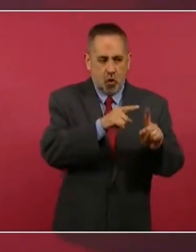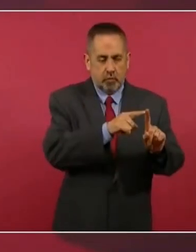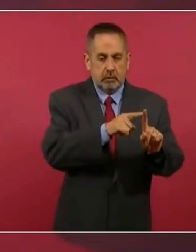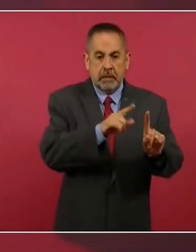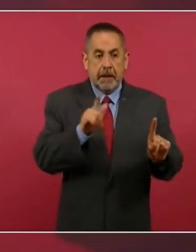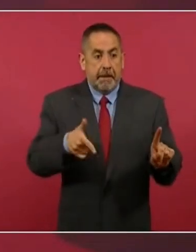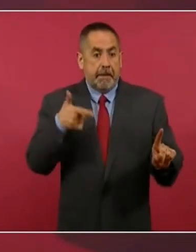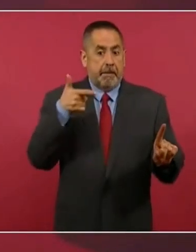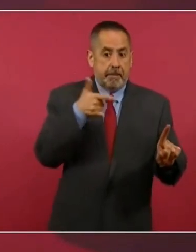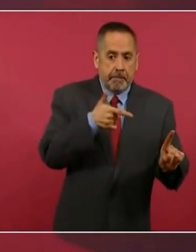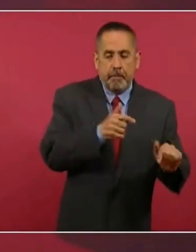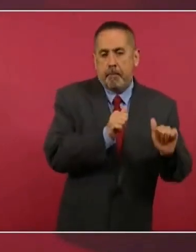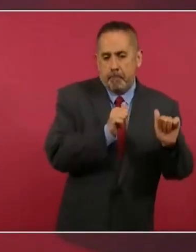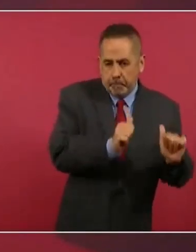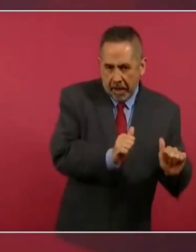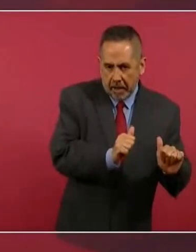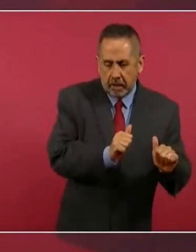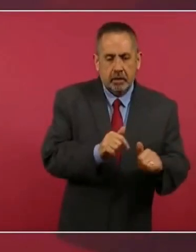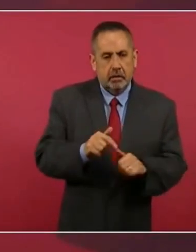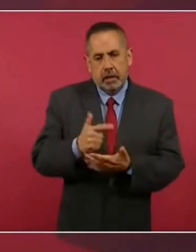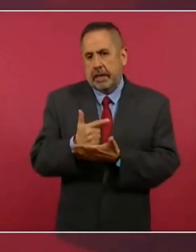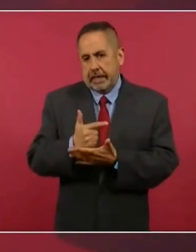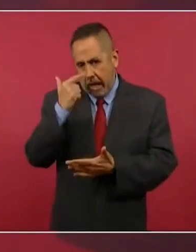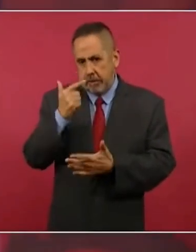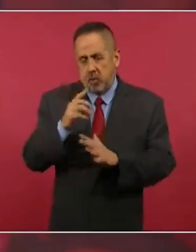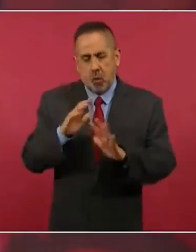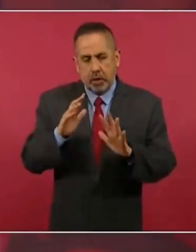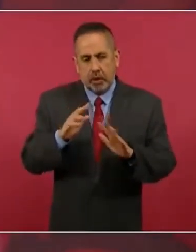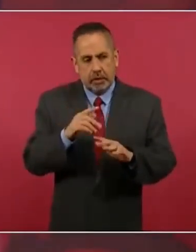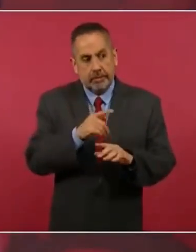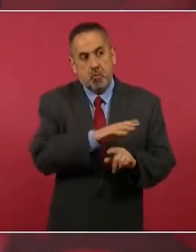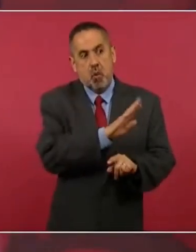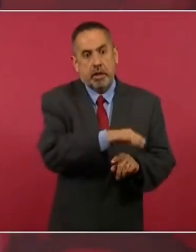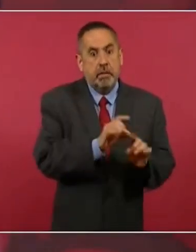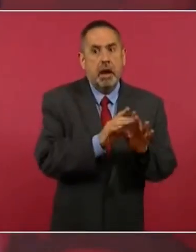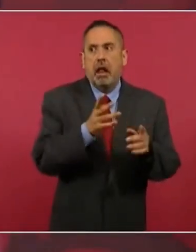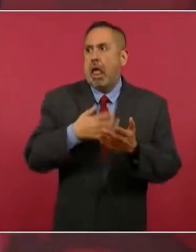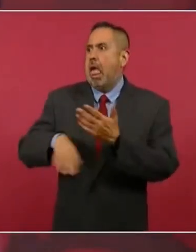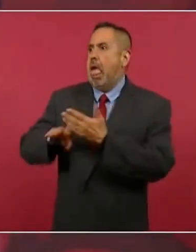Por su vida y por lo que hubiese implicado para nosotros,